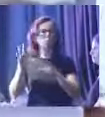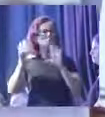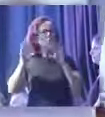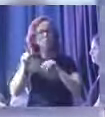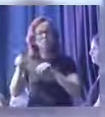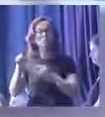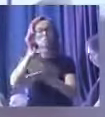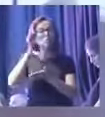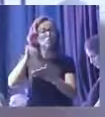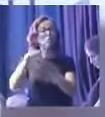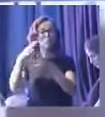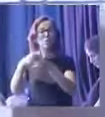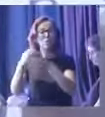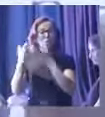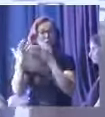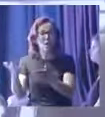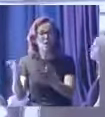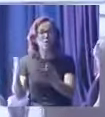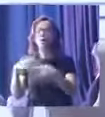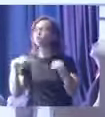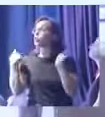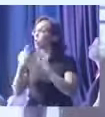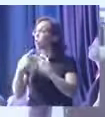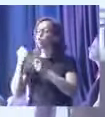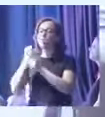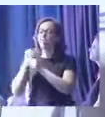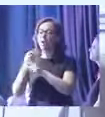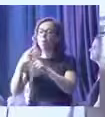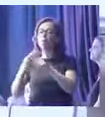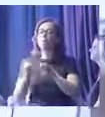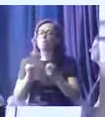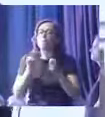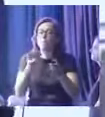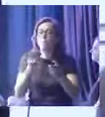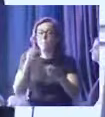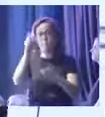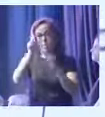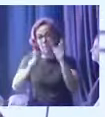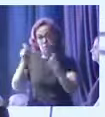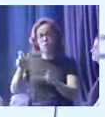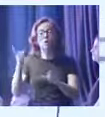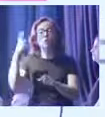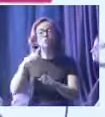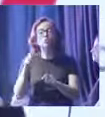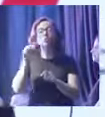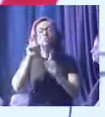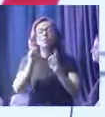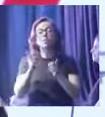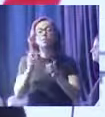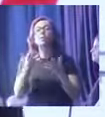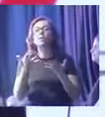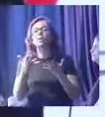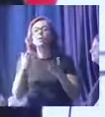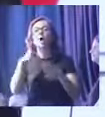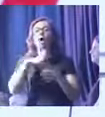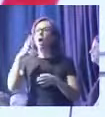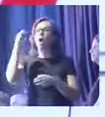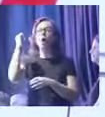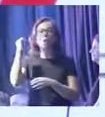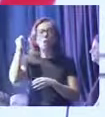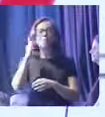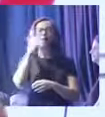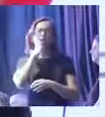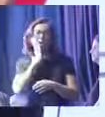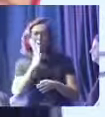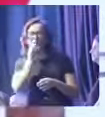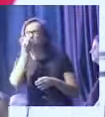también todos los que trabajamos para ellos, y dentro de ello todo lo que significa tener un transporte más